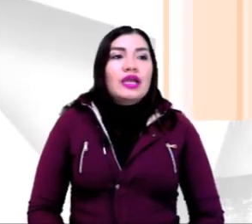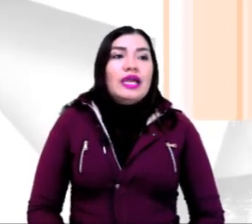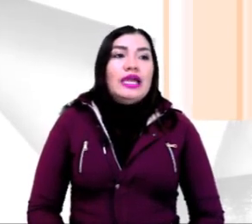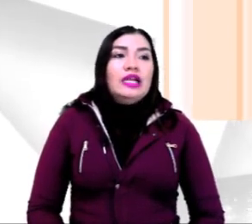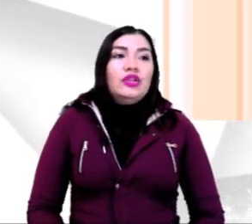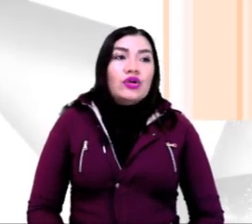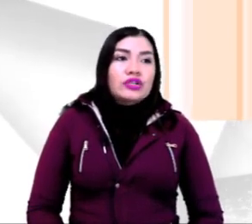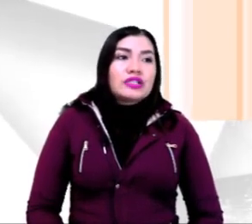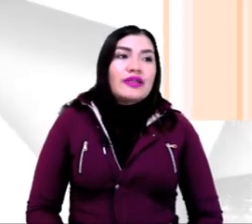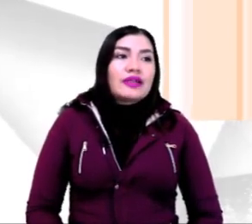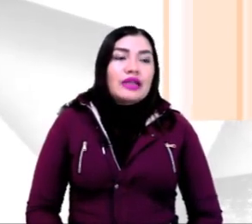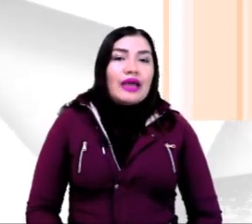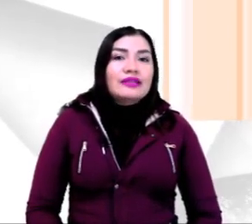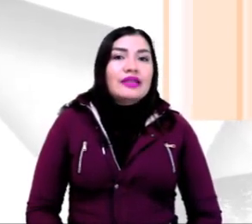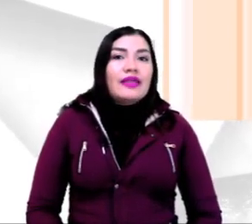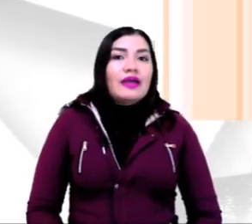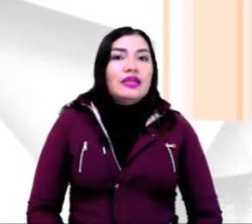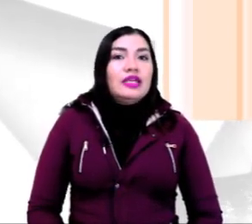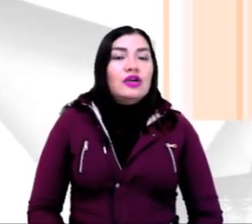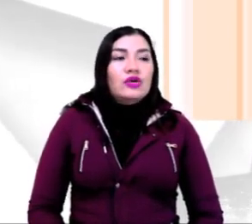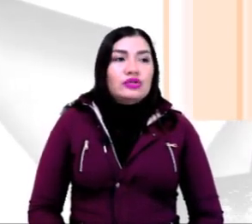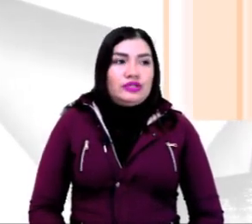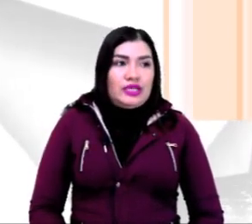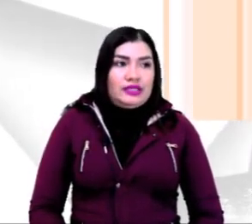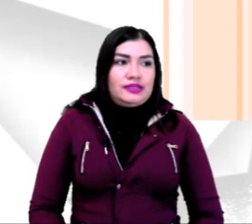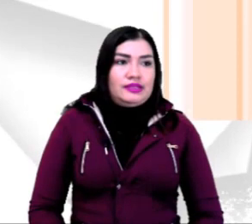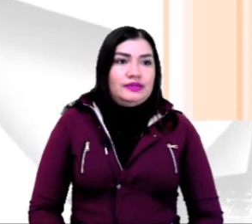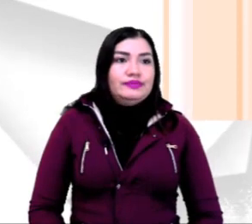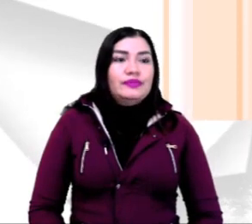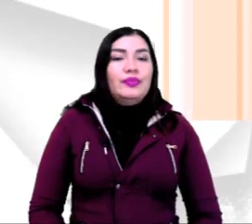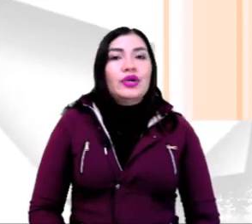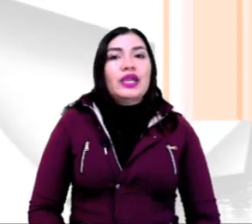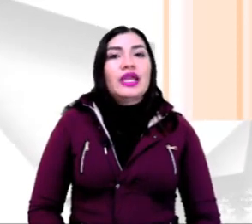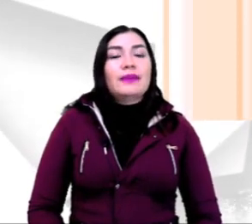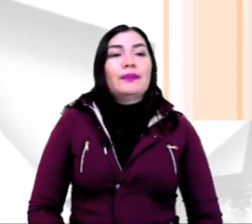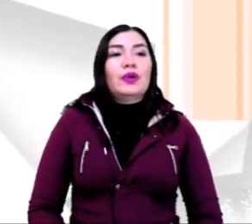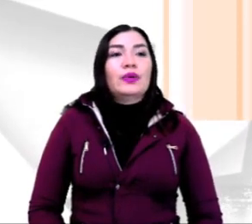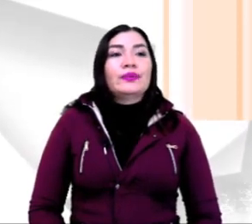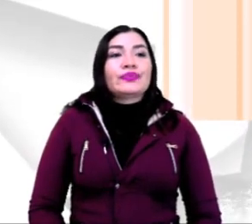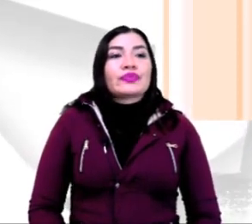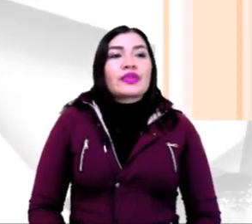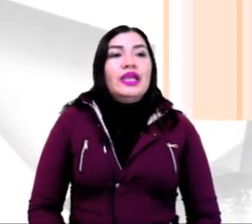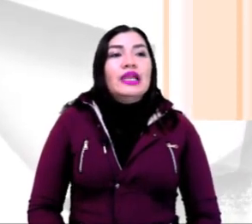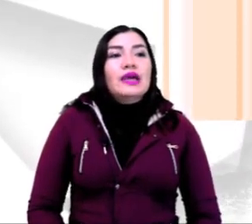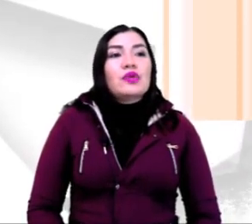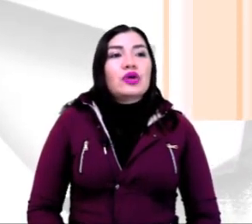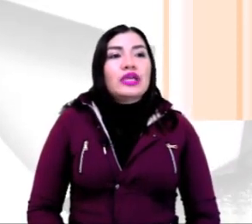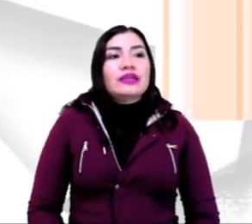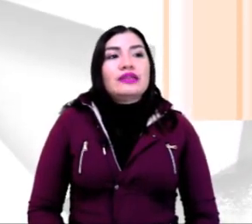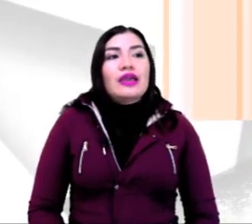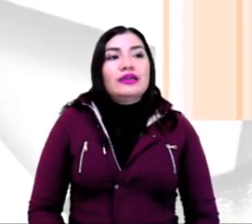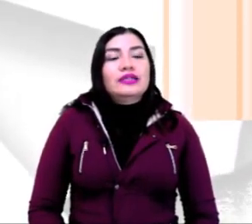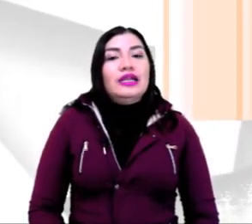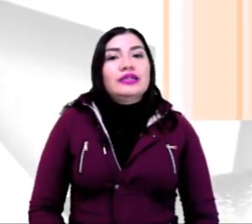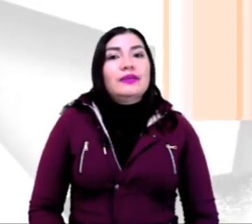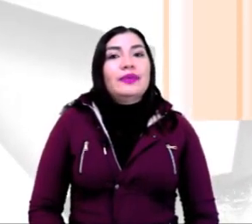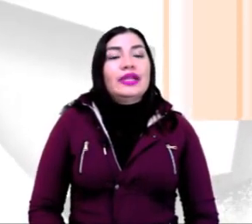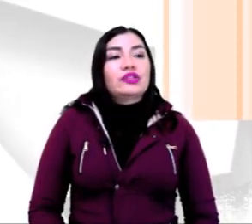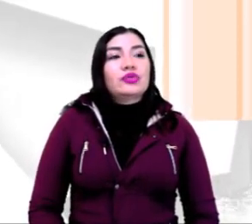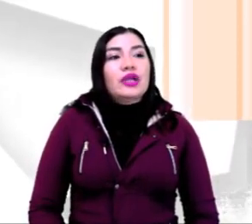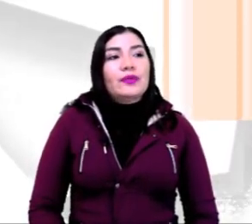Colón, el norte de Atlántida y Cortés. Por ejemplo, en La Mosquitia,